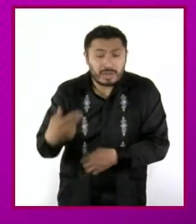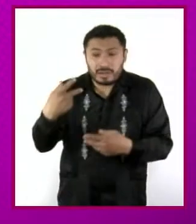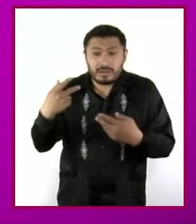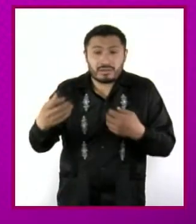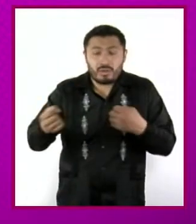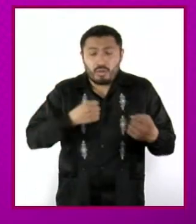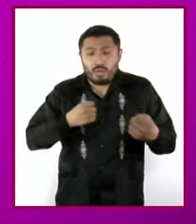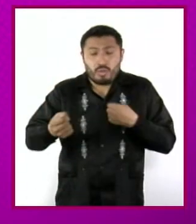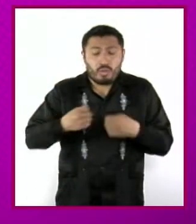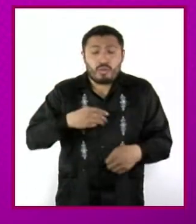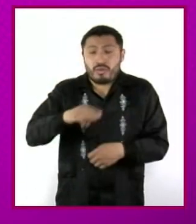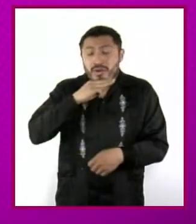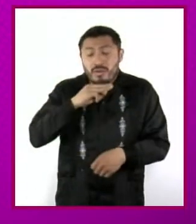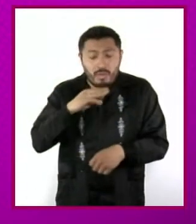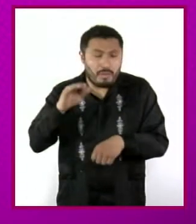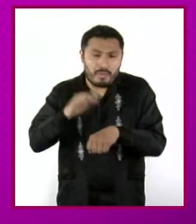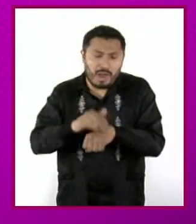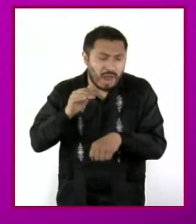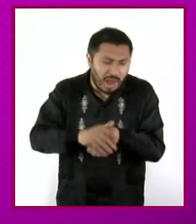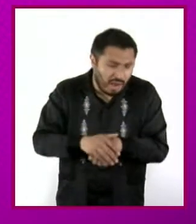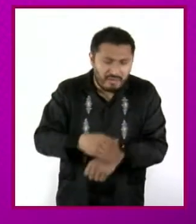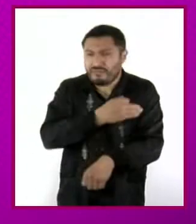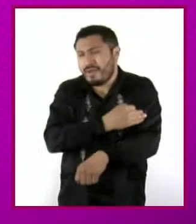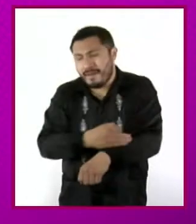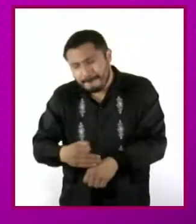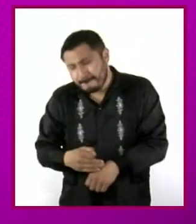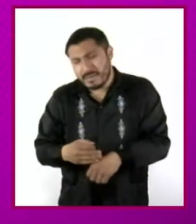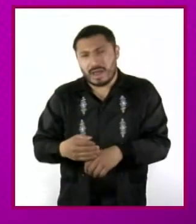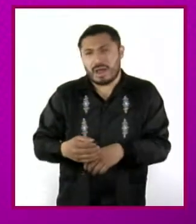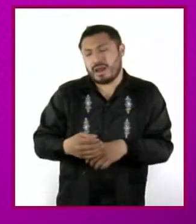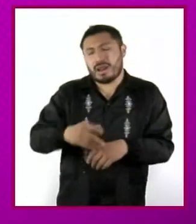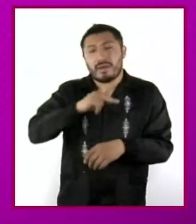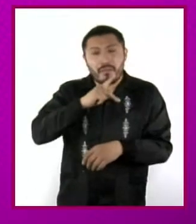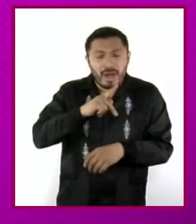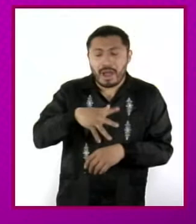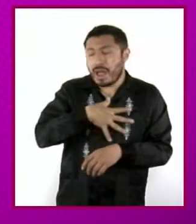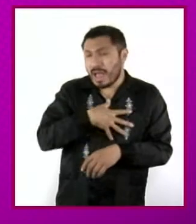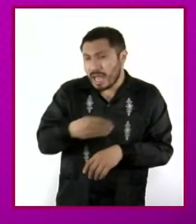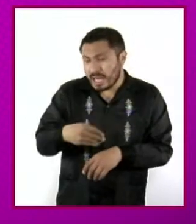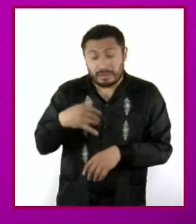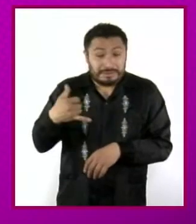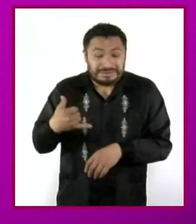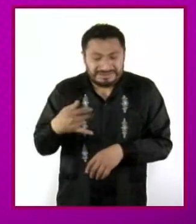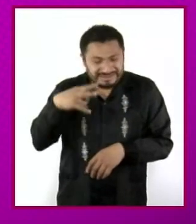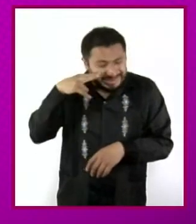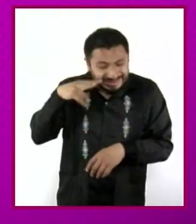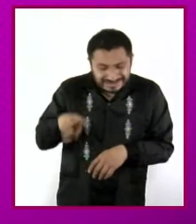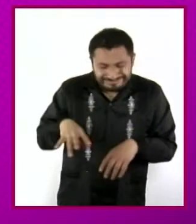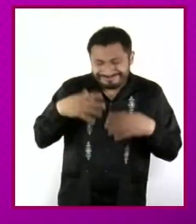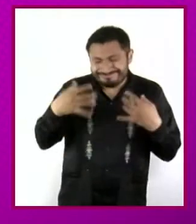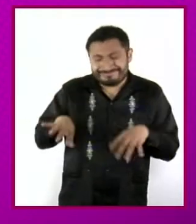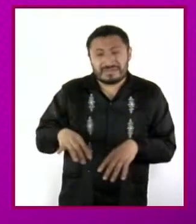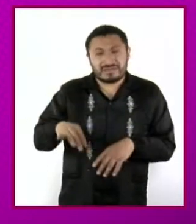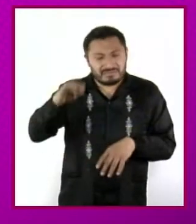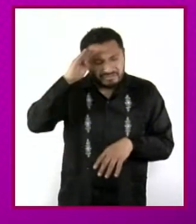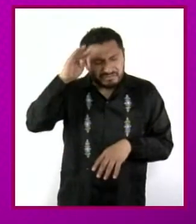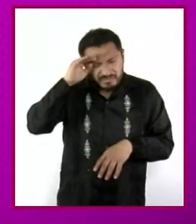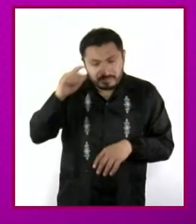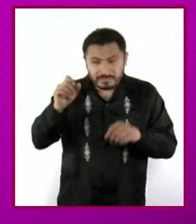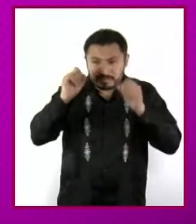cercanos, sea su madre, su amigo, su padre, su hijo, y que pensaron que lo podían